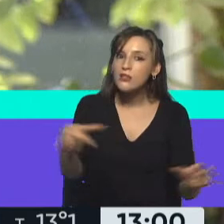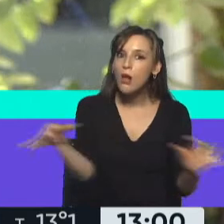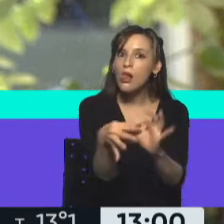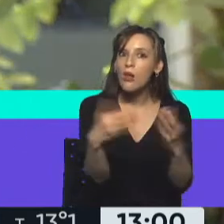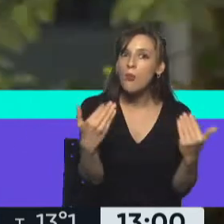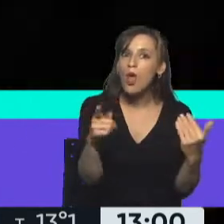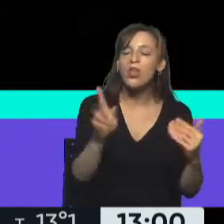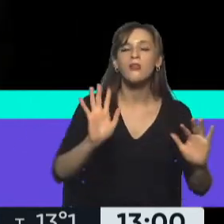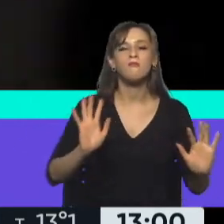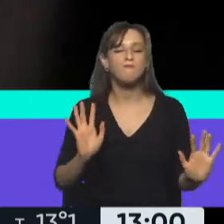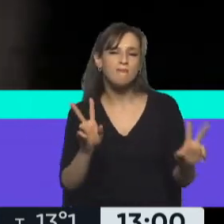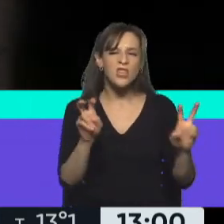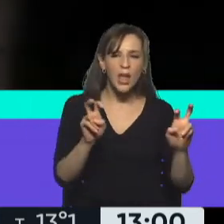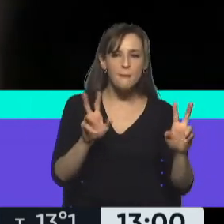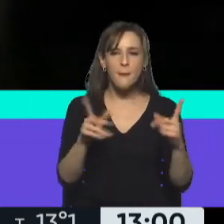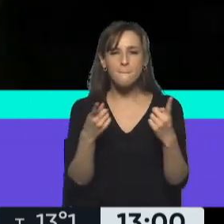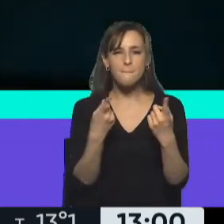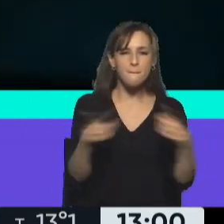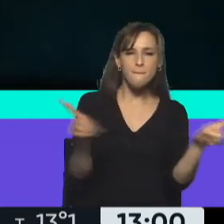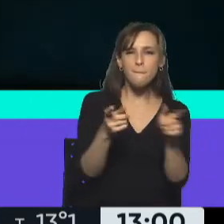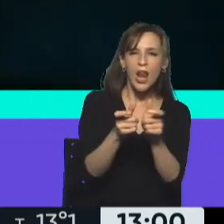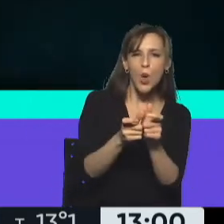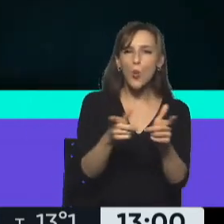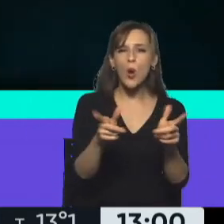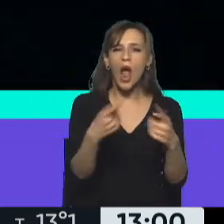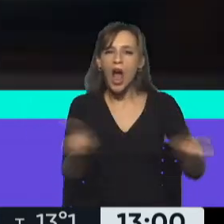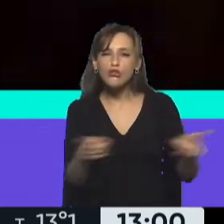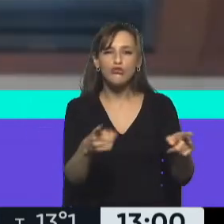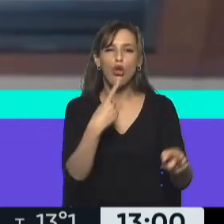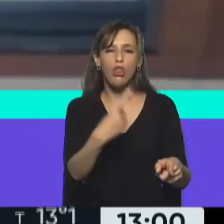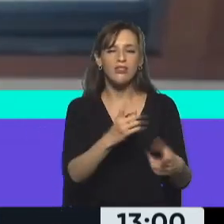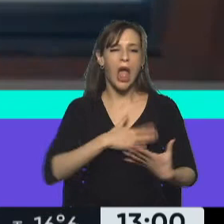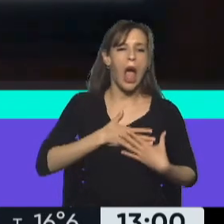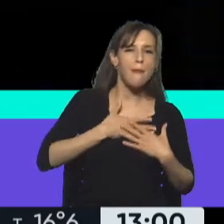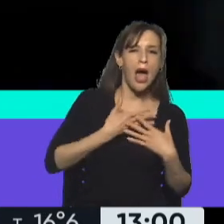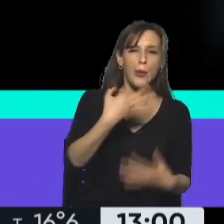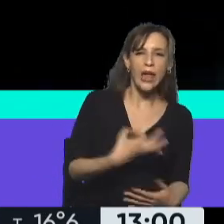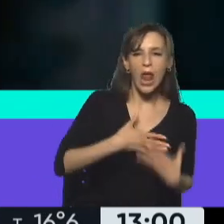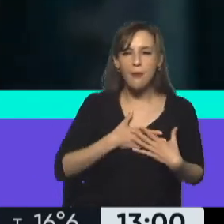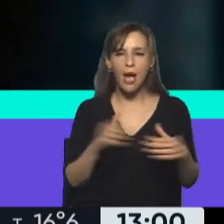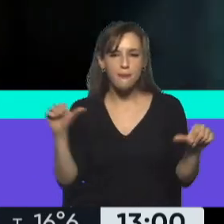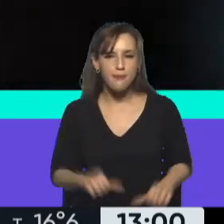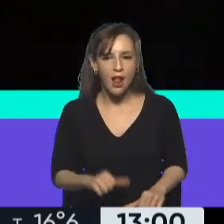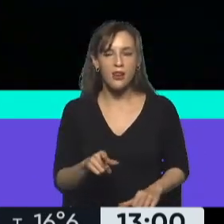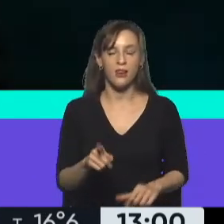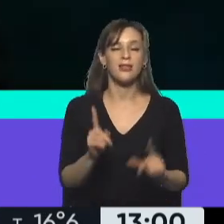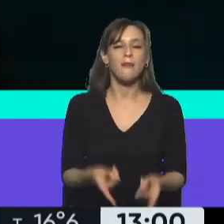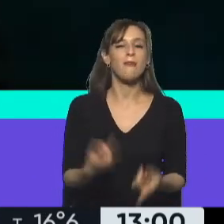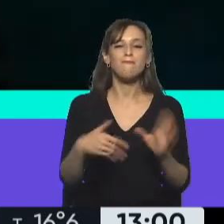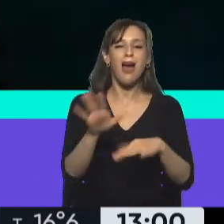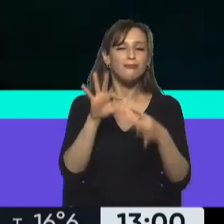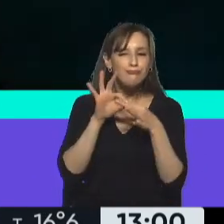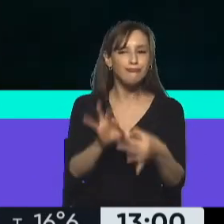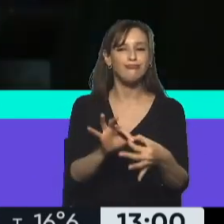letra es, no sé cómo hay que amar, amo bien, amo mal. La verdad que Andrómeda funcionaba. Y aparte, para Es lo que escucho, un chico de 16